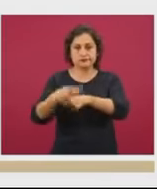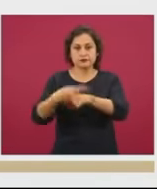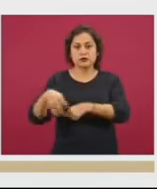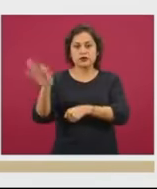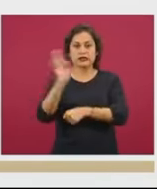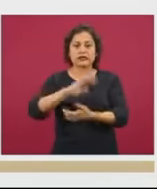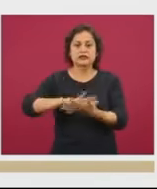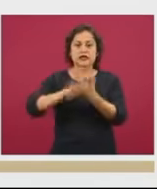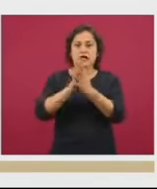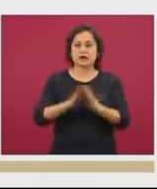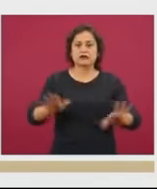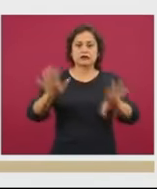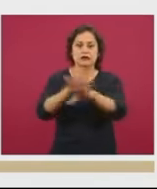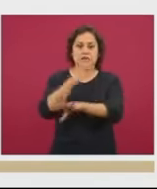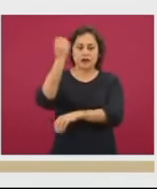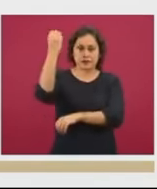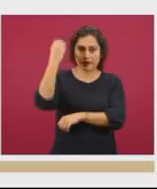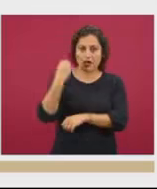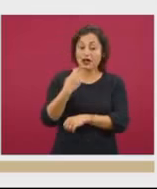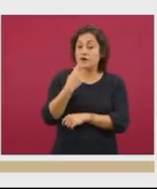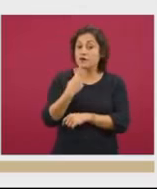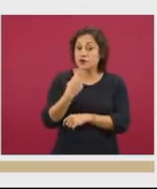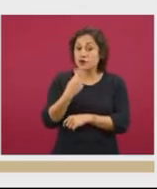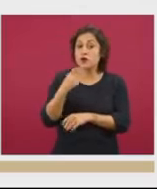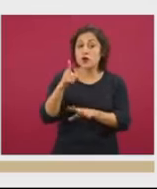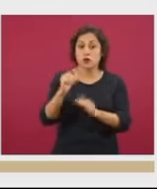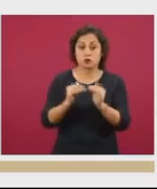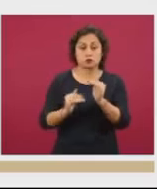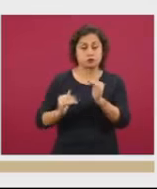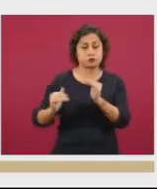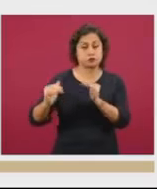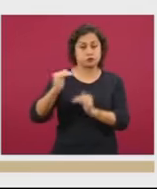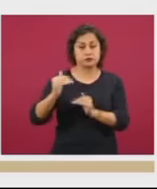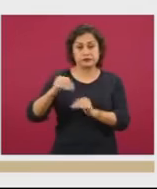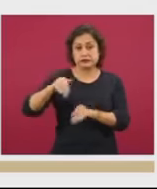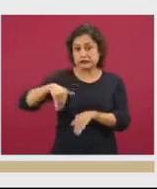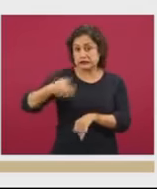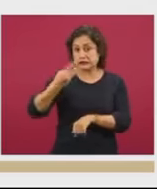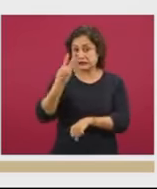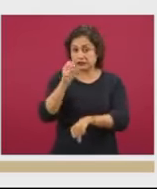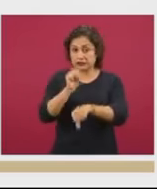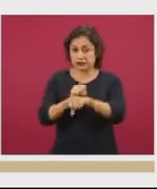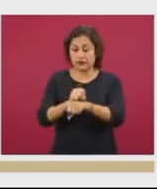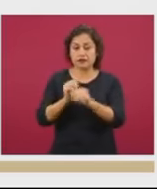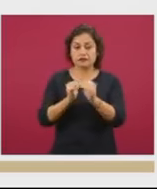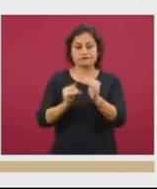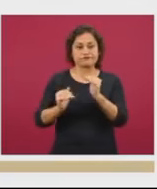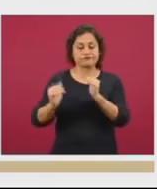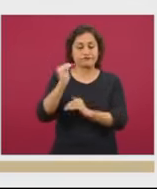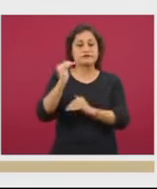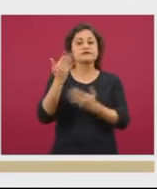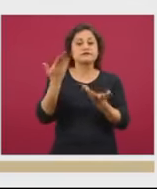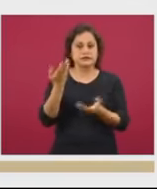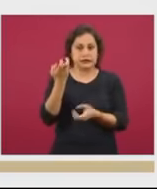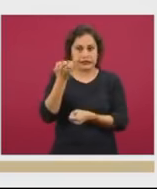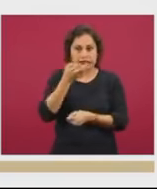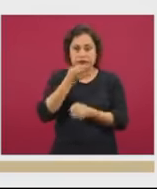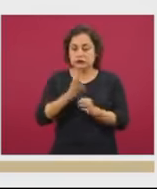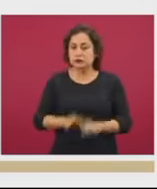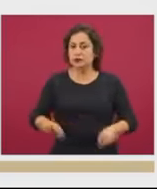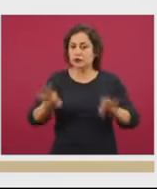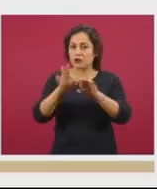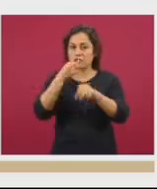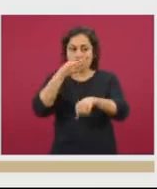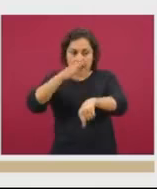de pasar a rojo, tenemos un ascenso que se ha reflejado en las últimas 3 semanas, y esto es importante y se le ha hecho